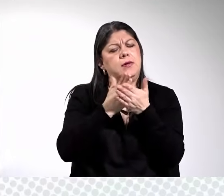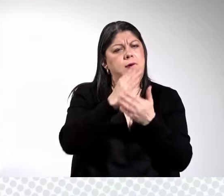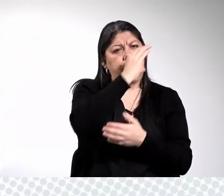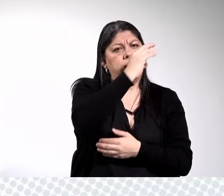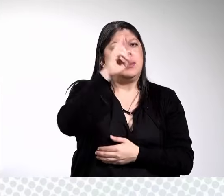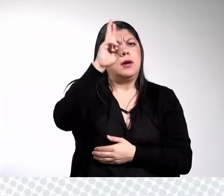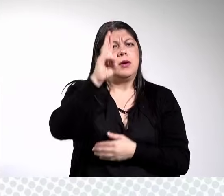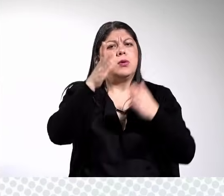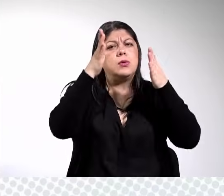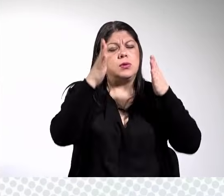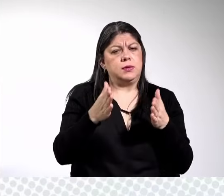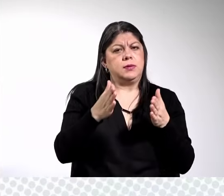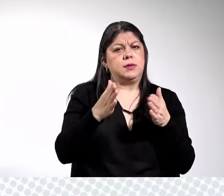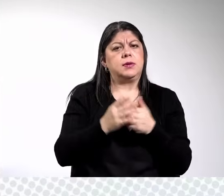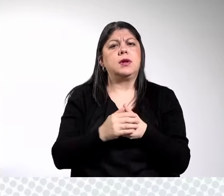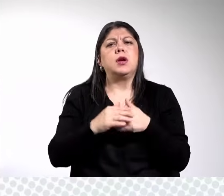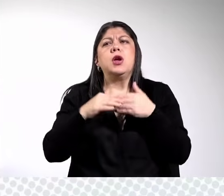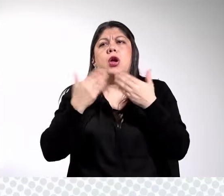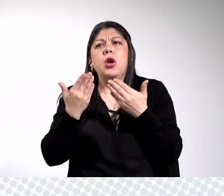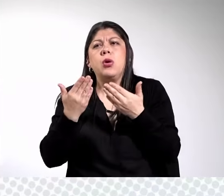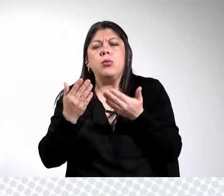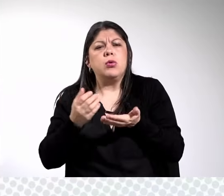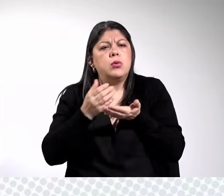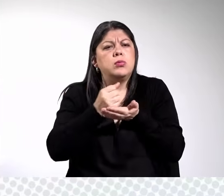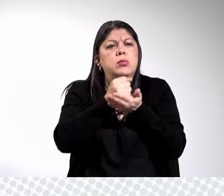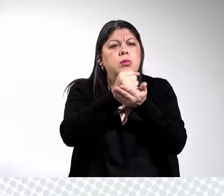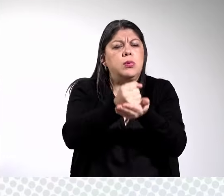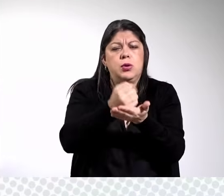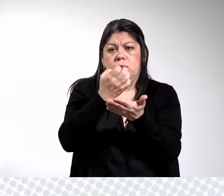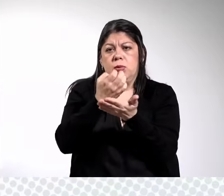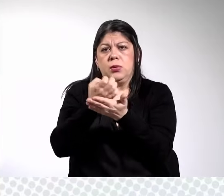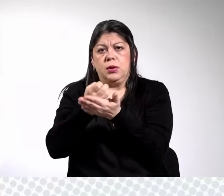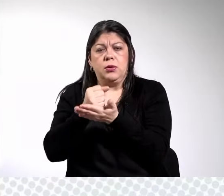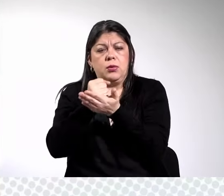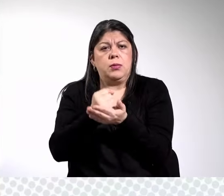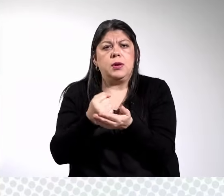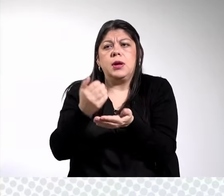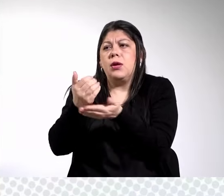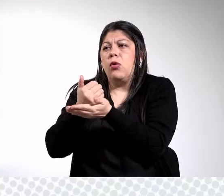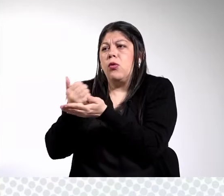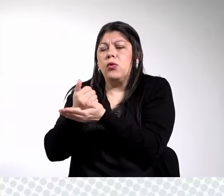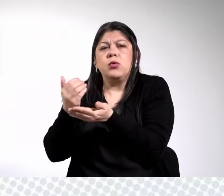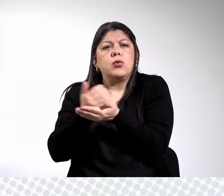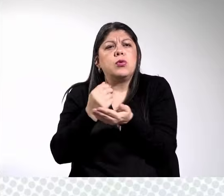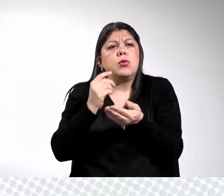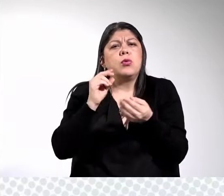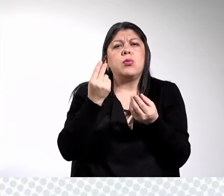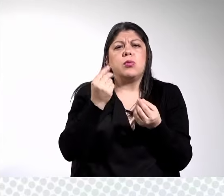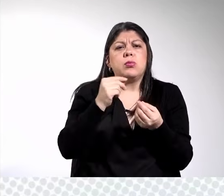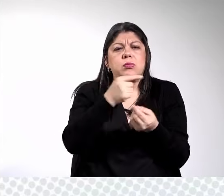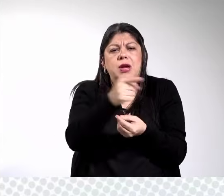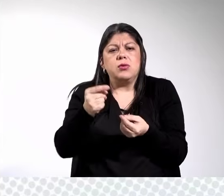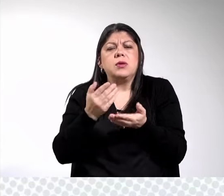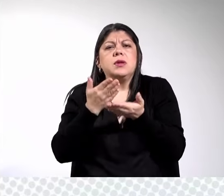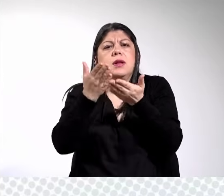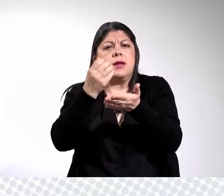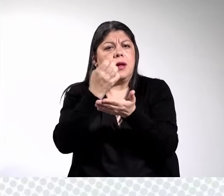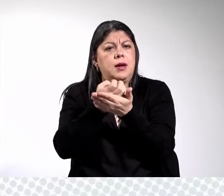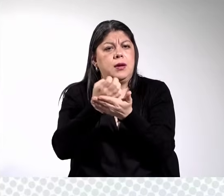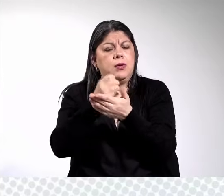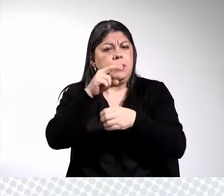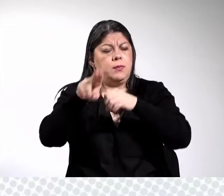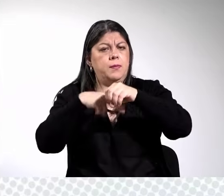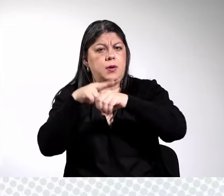costarricense. Segundo, cómo se está invirtiendo en ellos, de dónde estamos tomando los recursos, cuánto a ellos le están dando a la economía